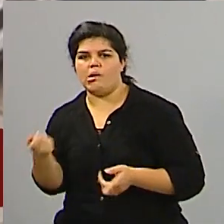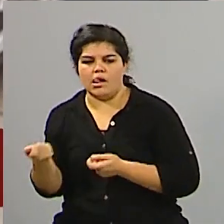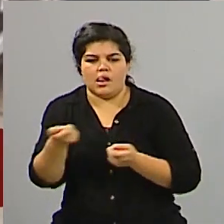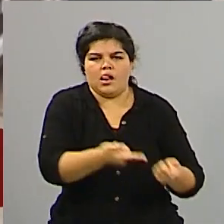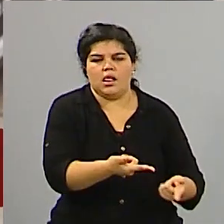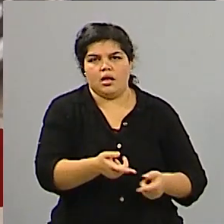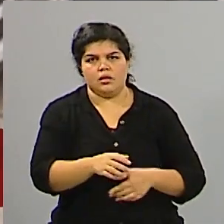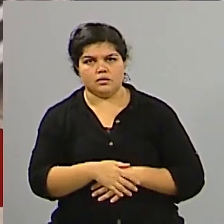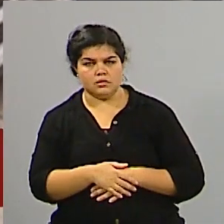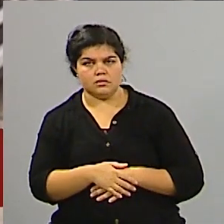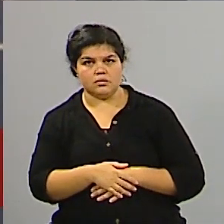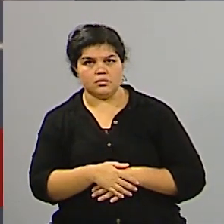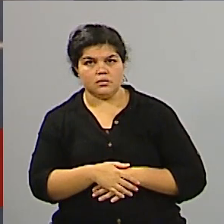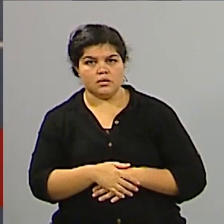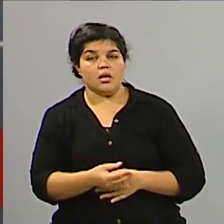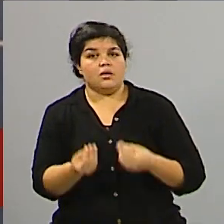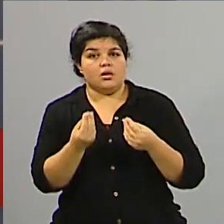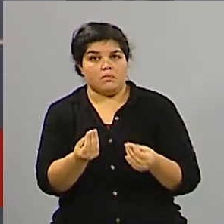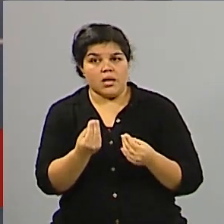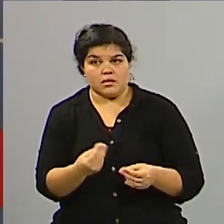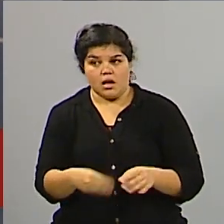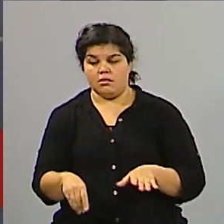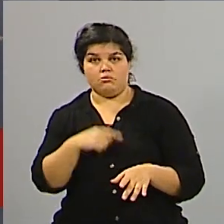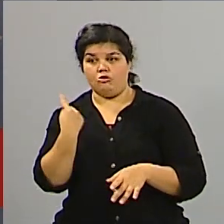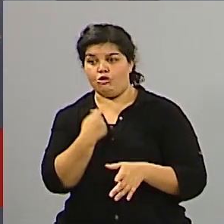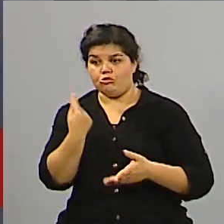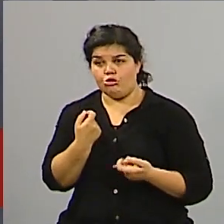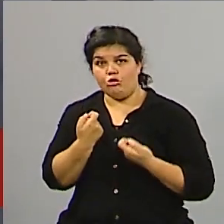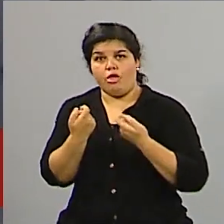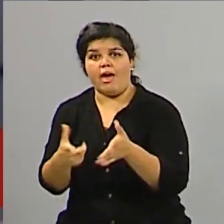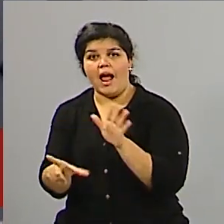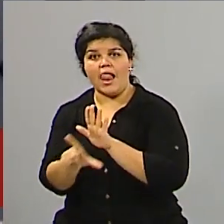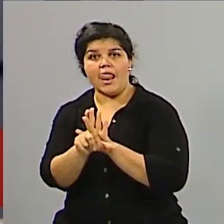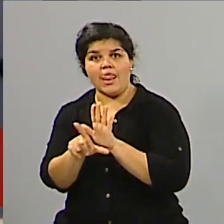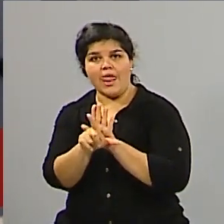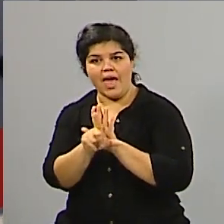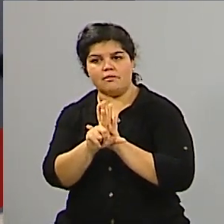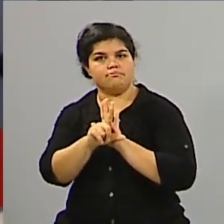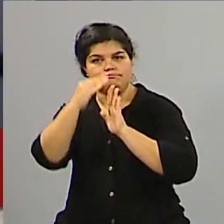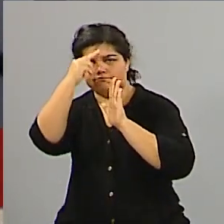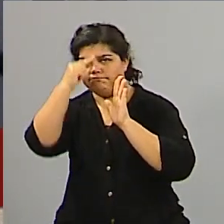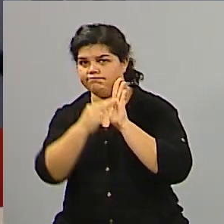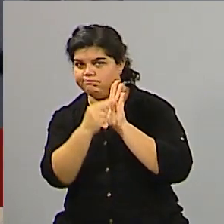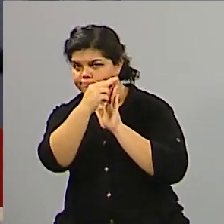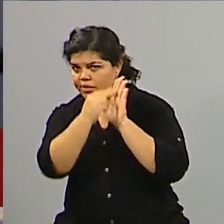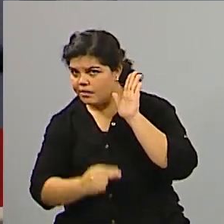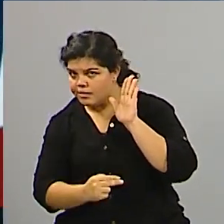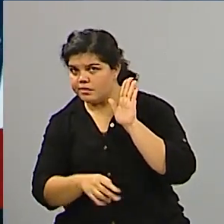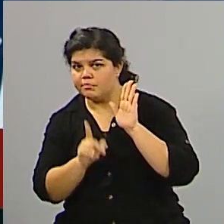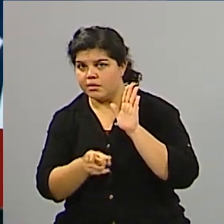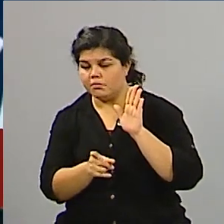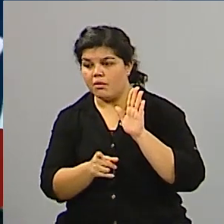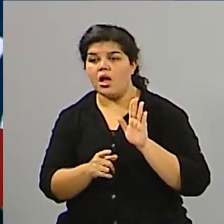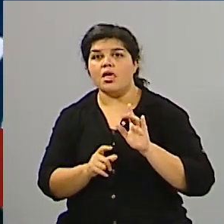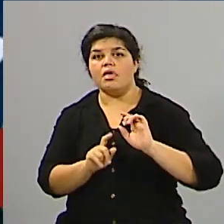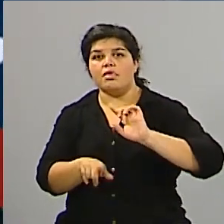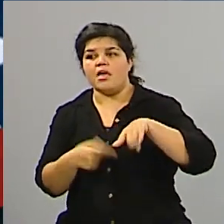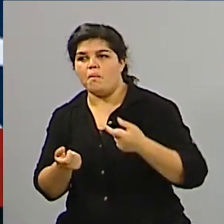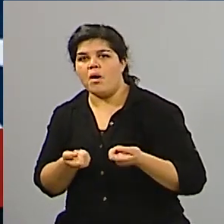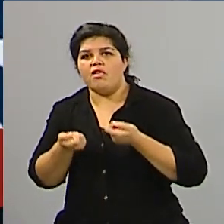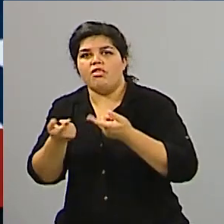ir a Europa a trabajar. Y con eso adquirir un patrimonio, y varios van a volver, pero ya no es ese país